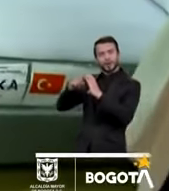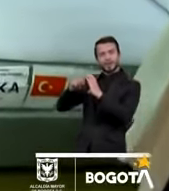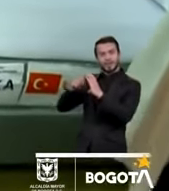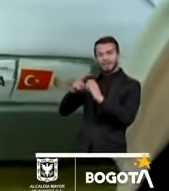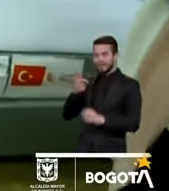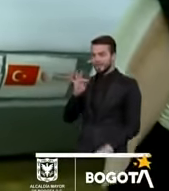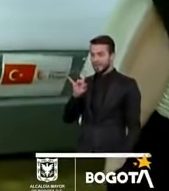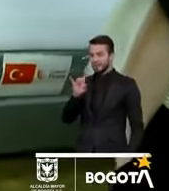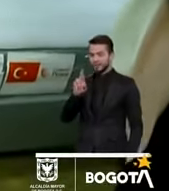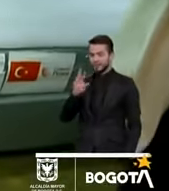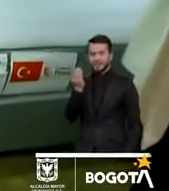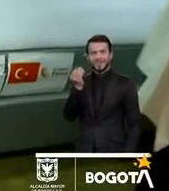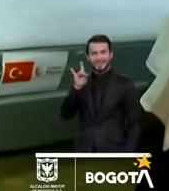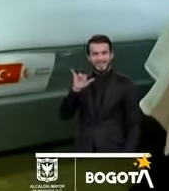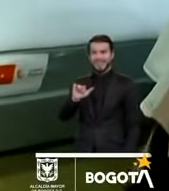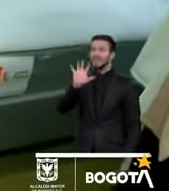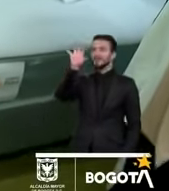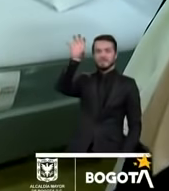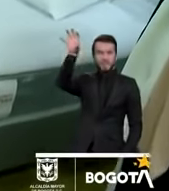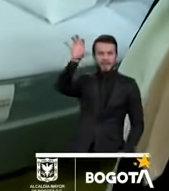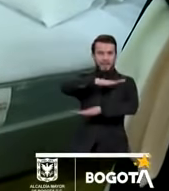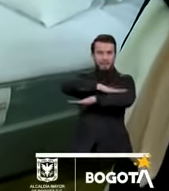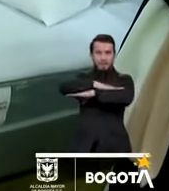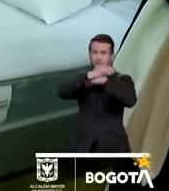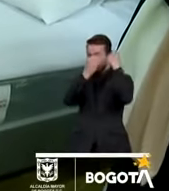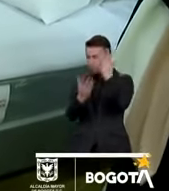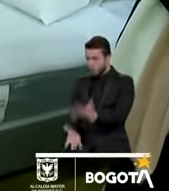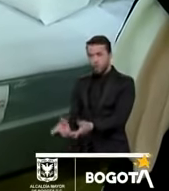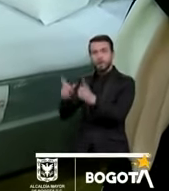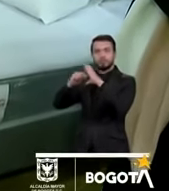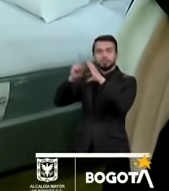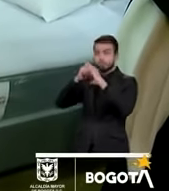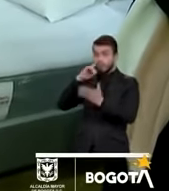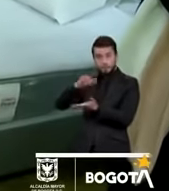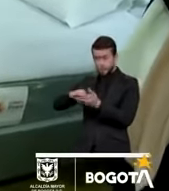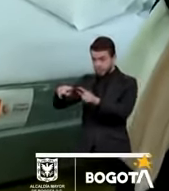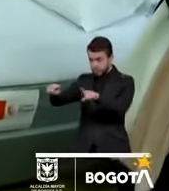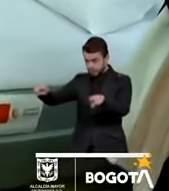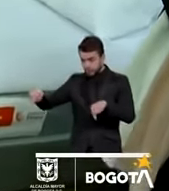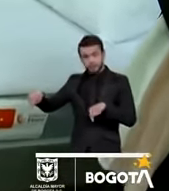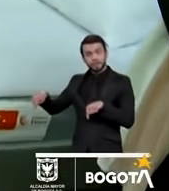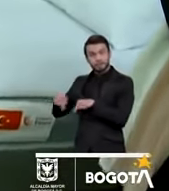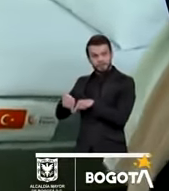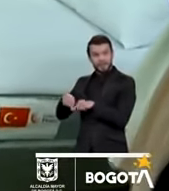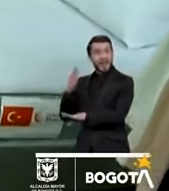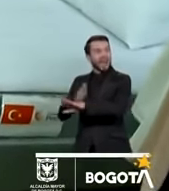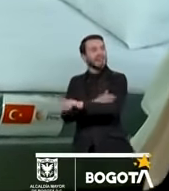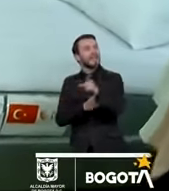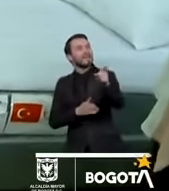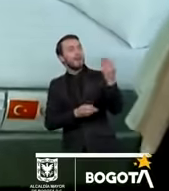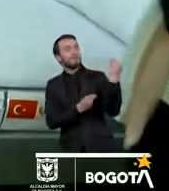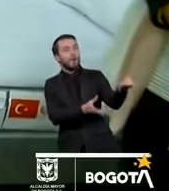donó la Embajada de Turquía, que también están dispuestas en las mismas condiciones que las demás, y ya están